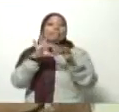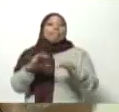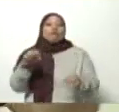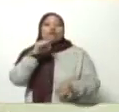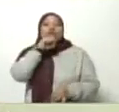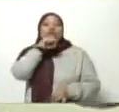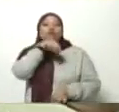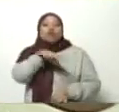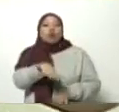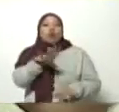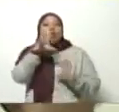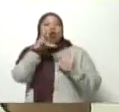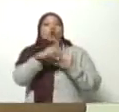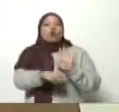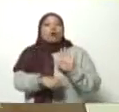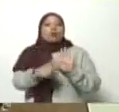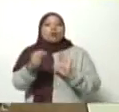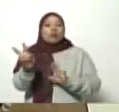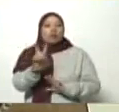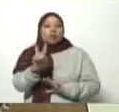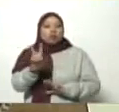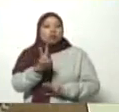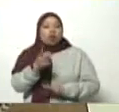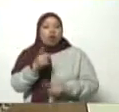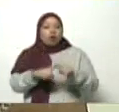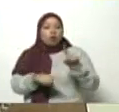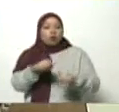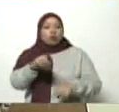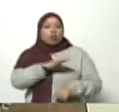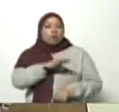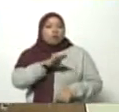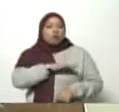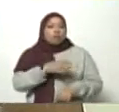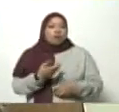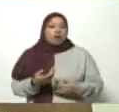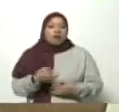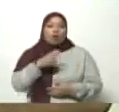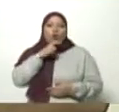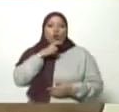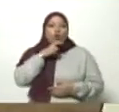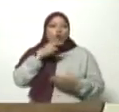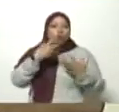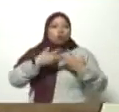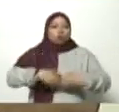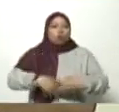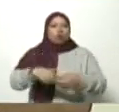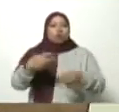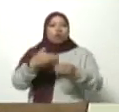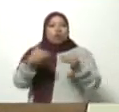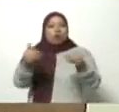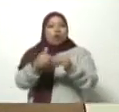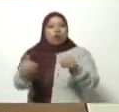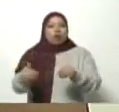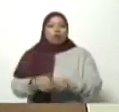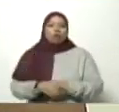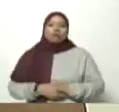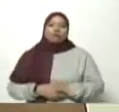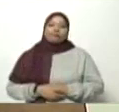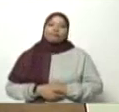y robarse los recursos de los venezolanos. La presencia del presidente no solo